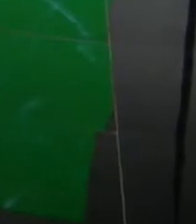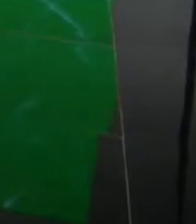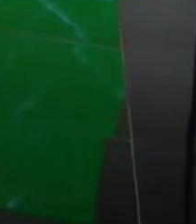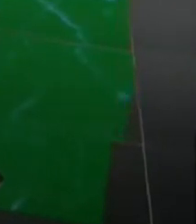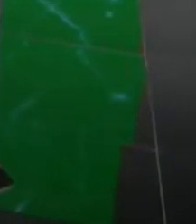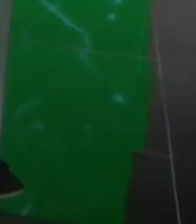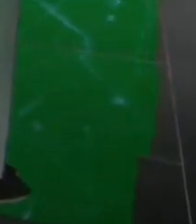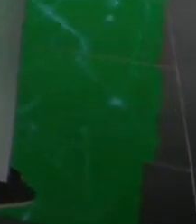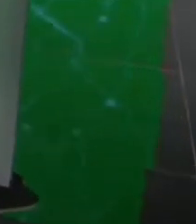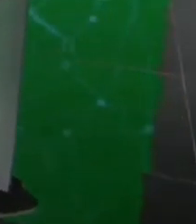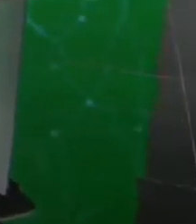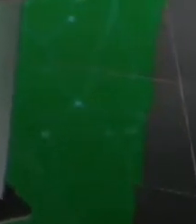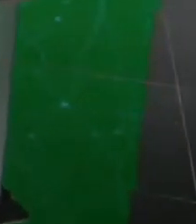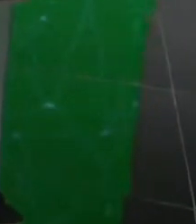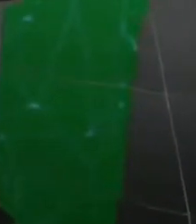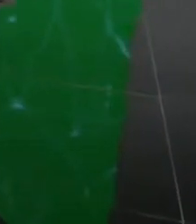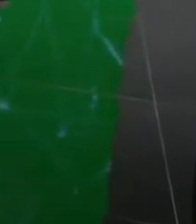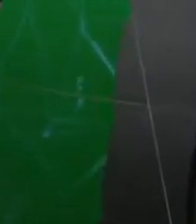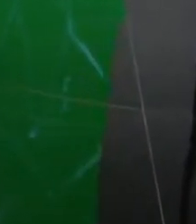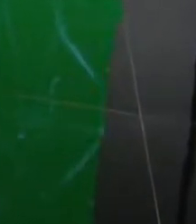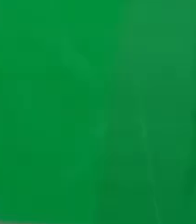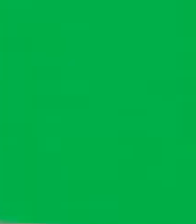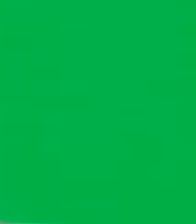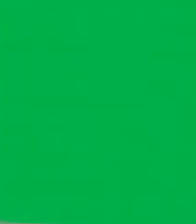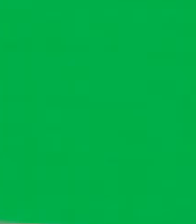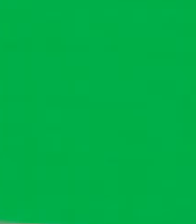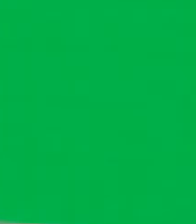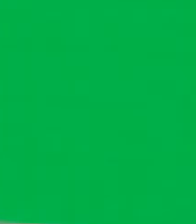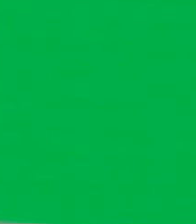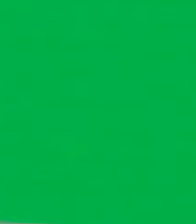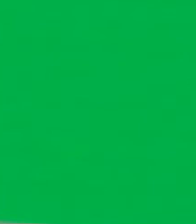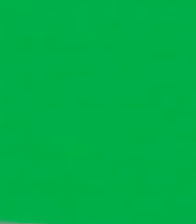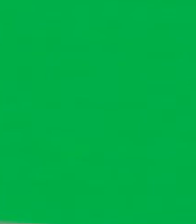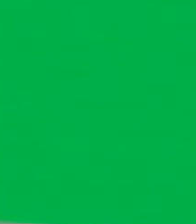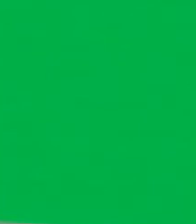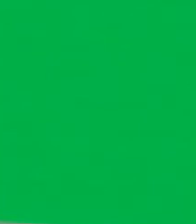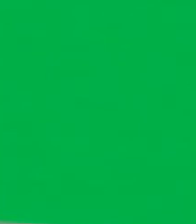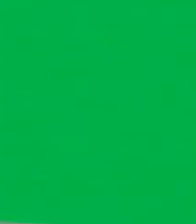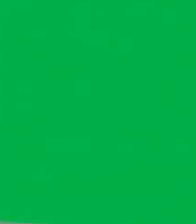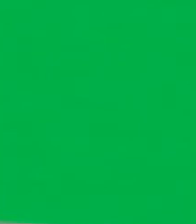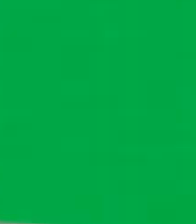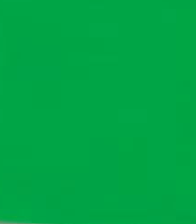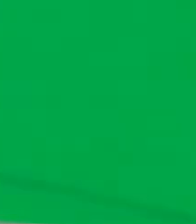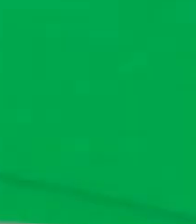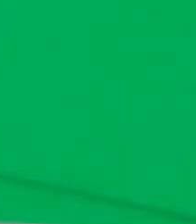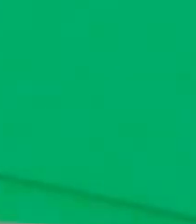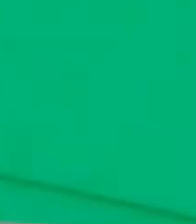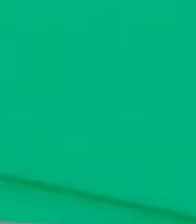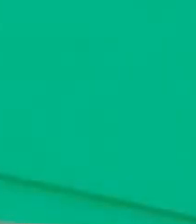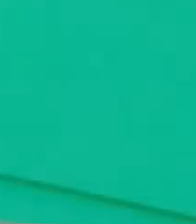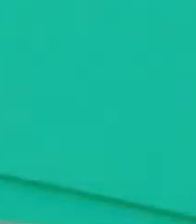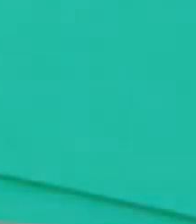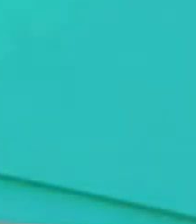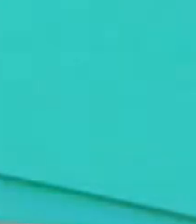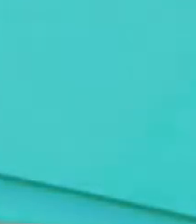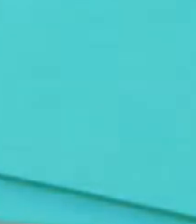bloque de MBD Noticias. Continuamos desde Montevideo con 13 grados a esta hora y les contamos que en convenio con la Facultad de Odontología de la Universidad de la